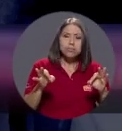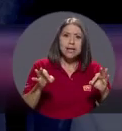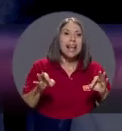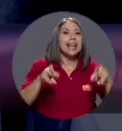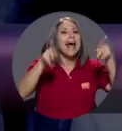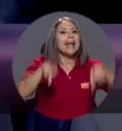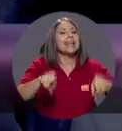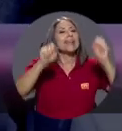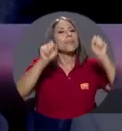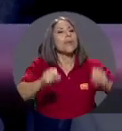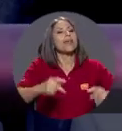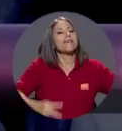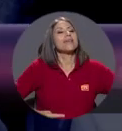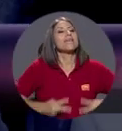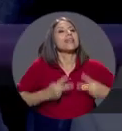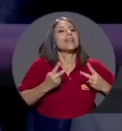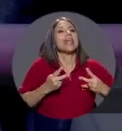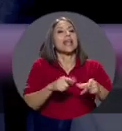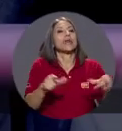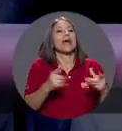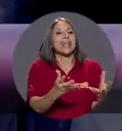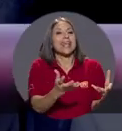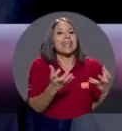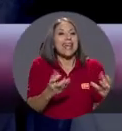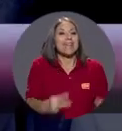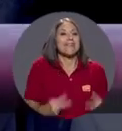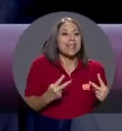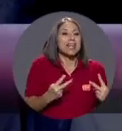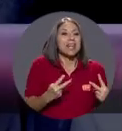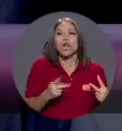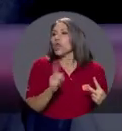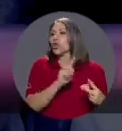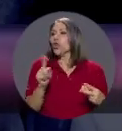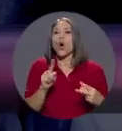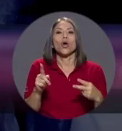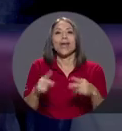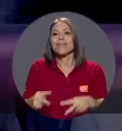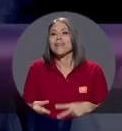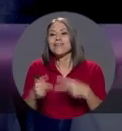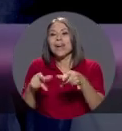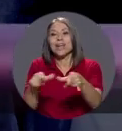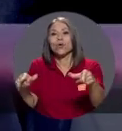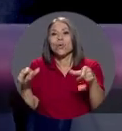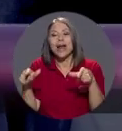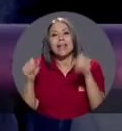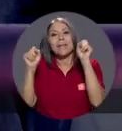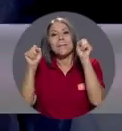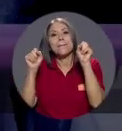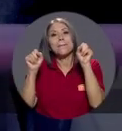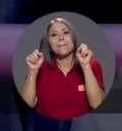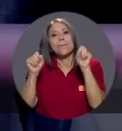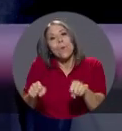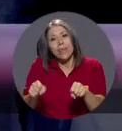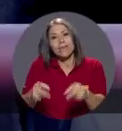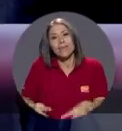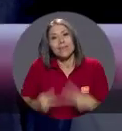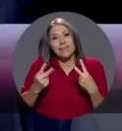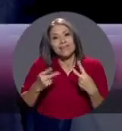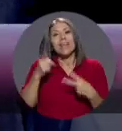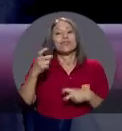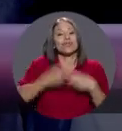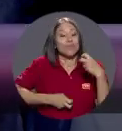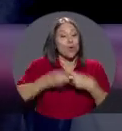la gente vivir donde quiere vivir, no donde puede vivir. Correcto. Y ese es parte del problema de la expansión horizontal inmobiliaria que